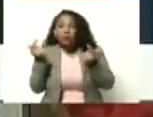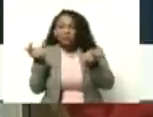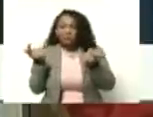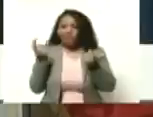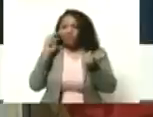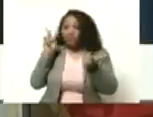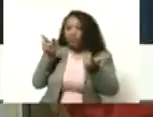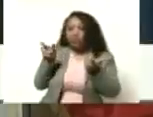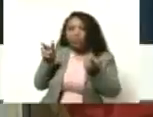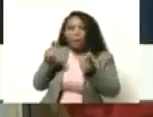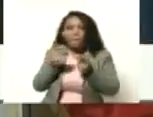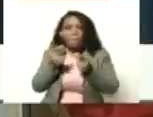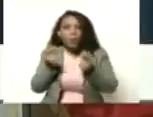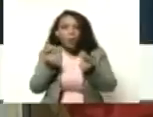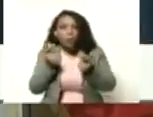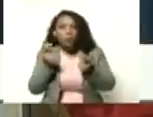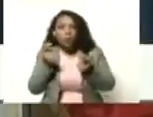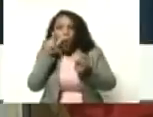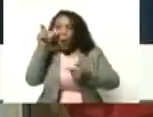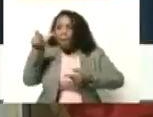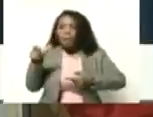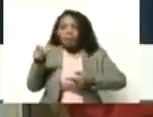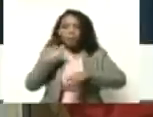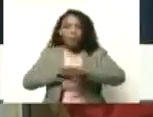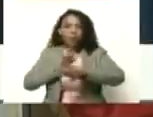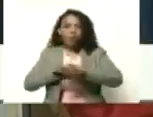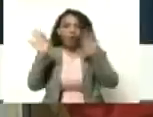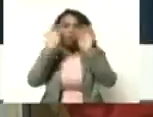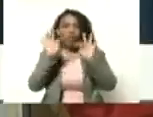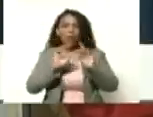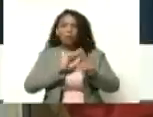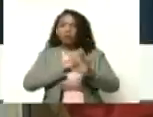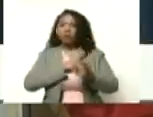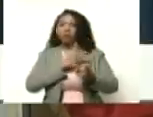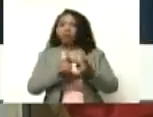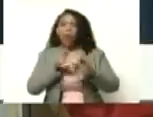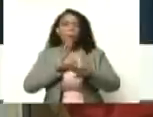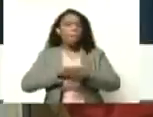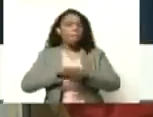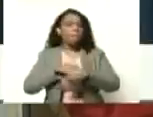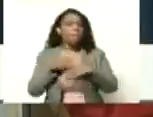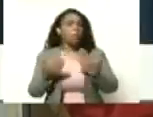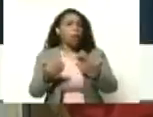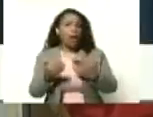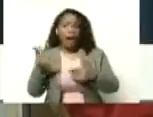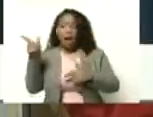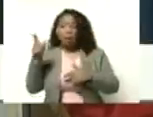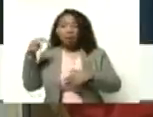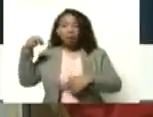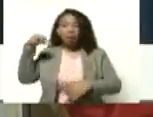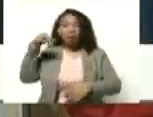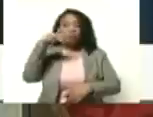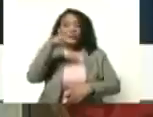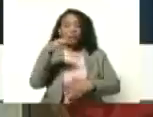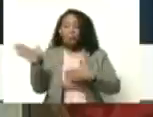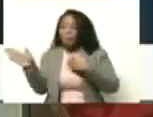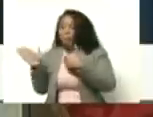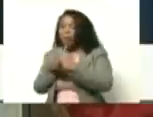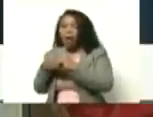enigmática desaparición había ocurrido de manera voluntaria porque él salió incluso cerró